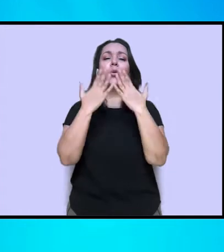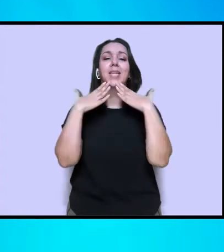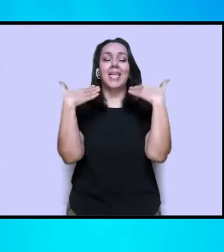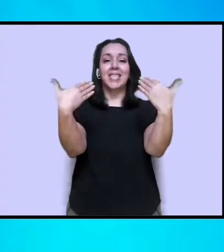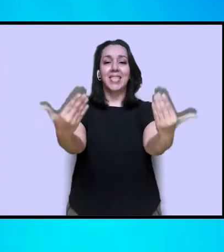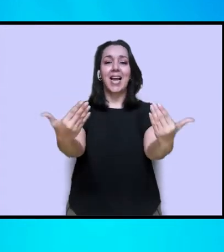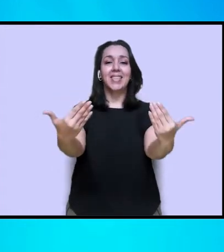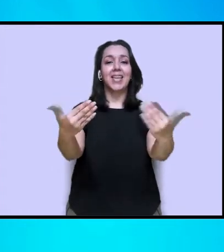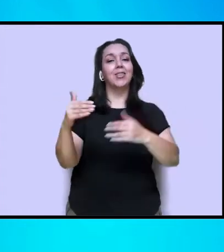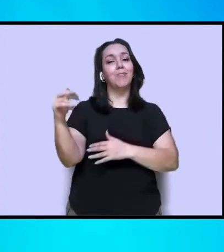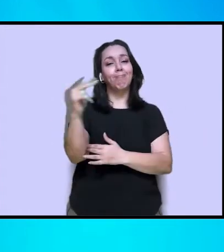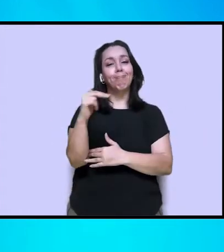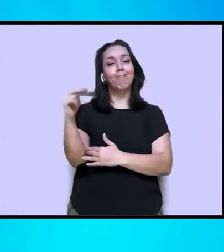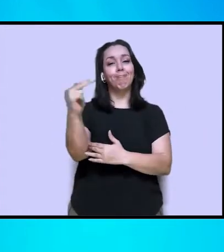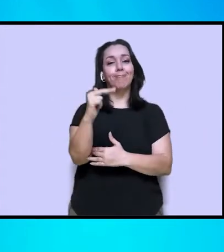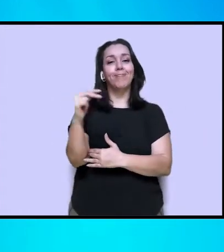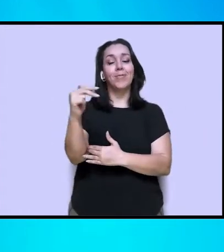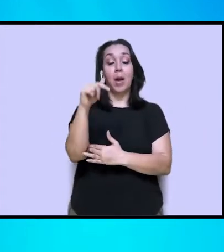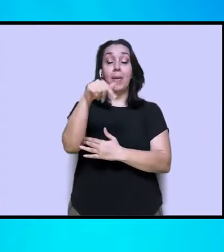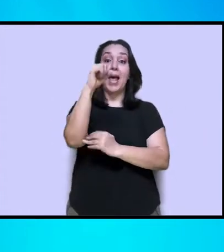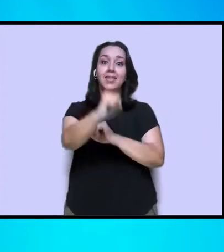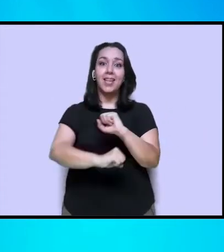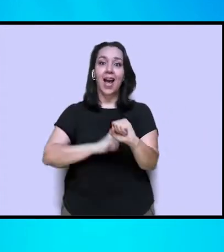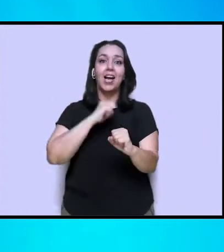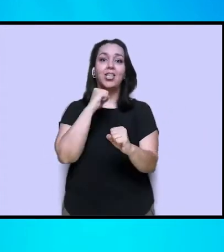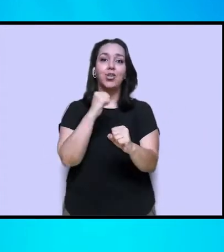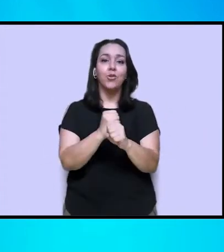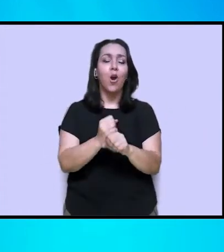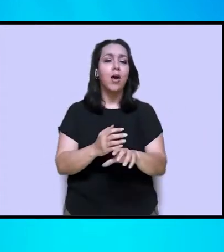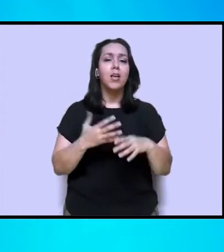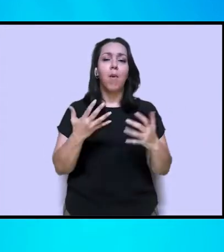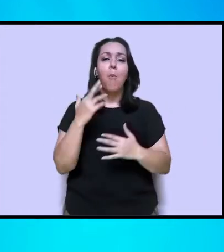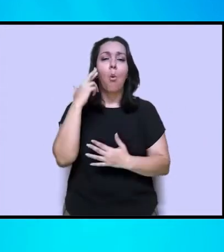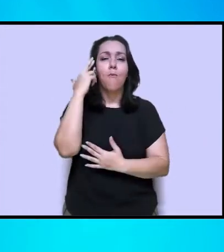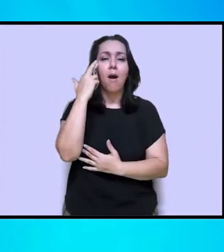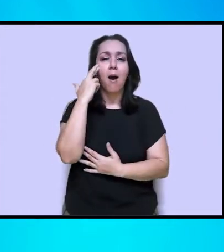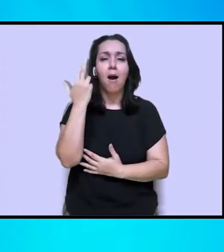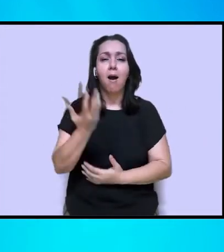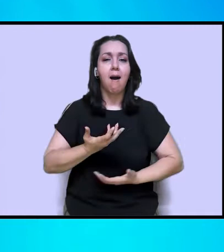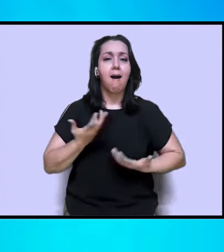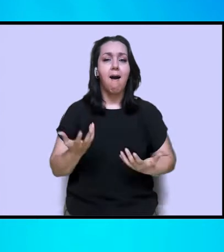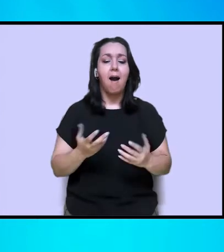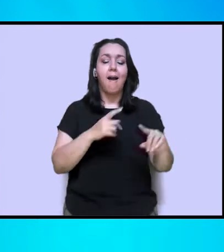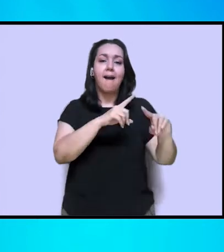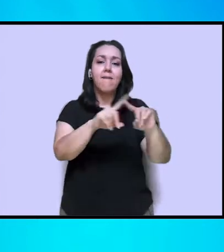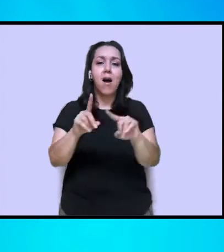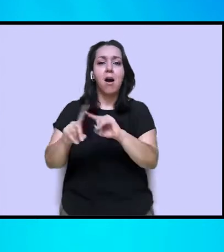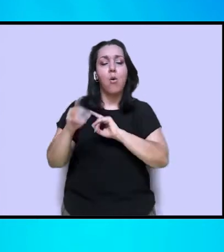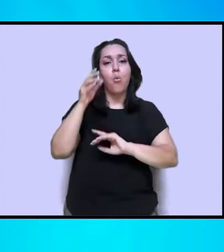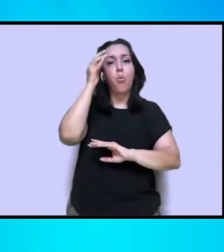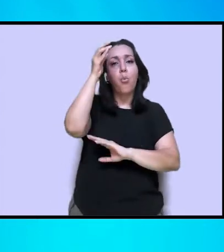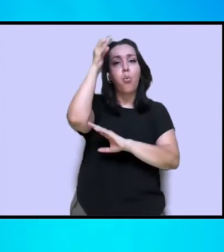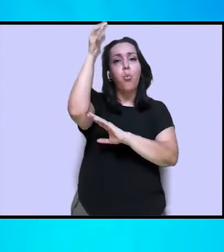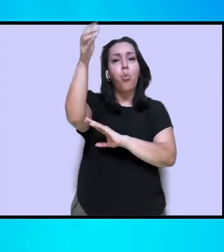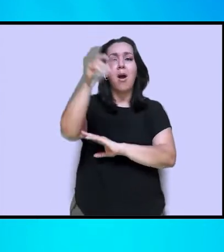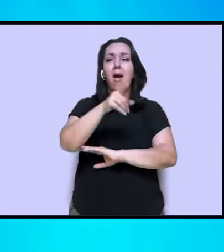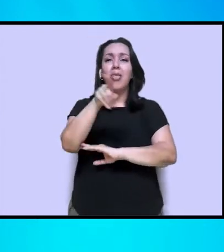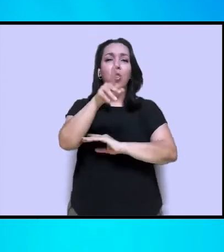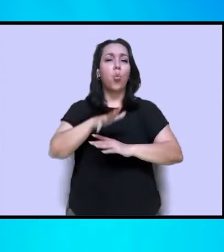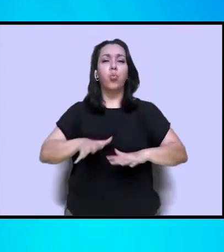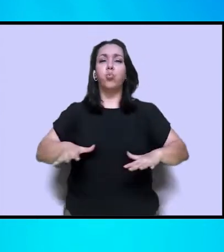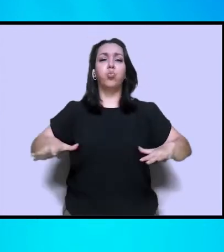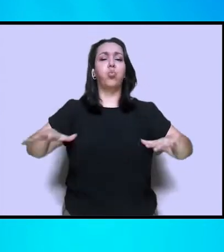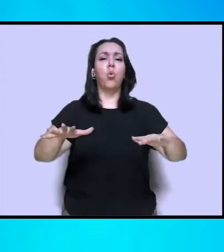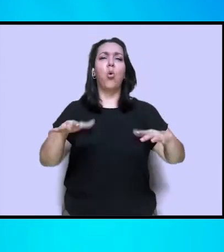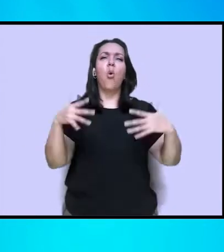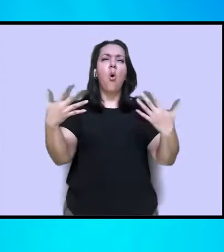Muchas gracias, colegas. Para este año, deseamos reflexionar que la interculturalidad no se